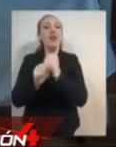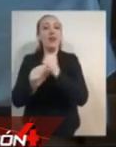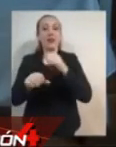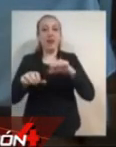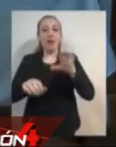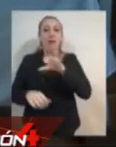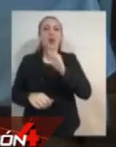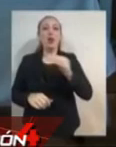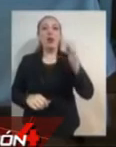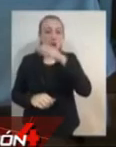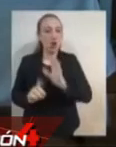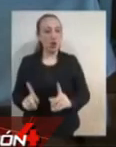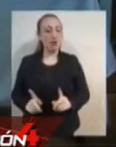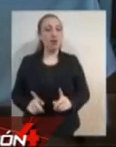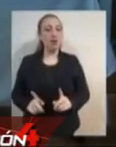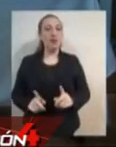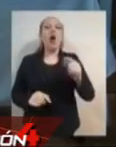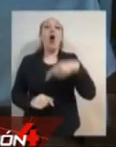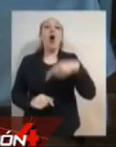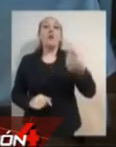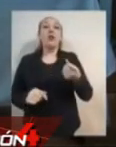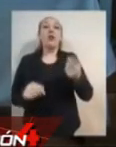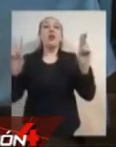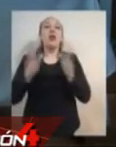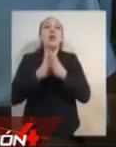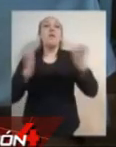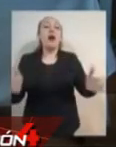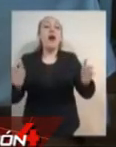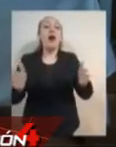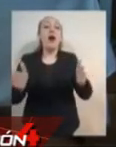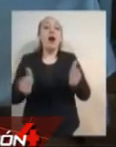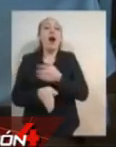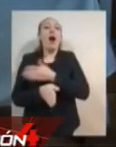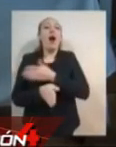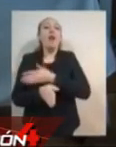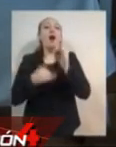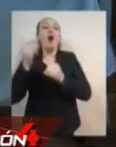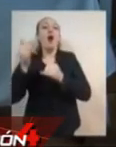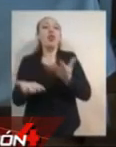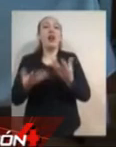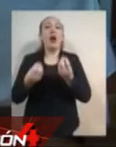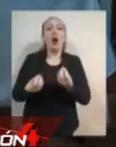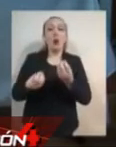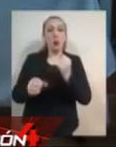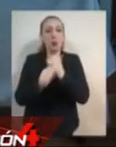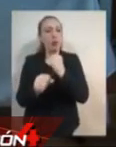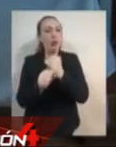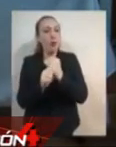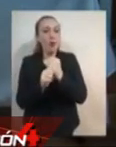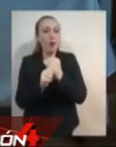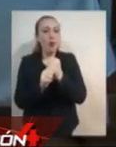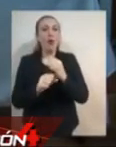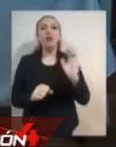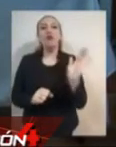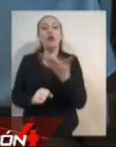región sur. Antes de pasar a informarles sobre cómo estamos trabajando en toda la